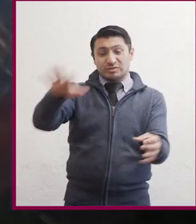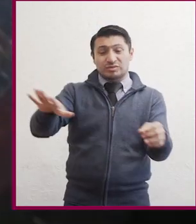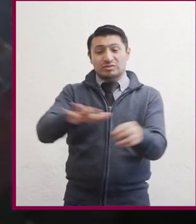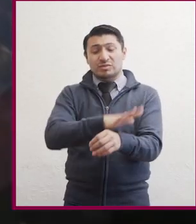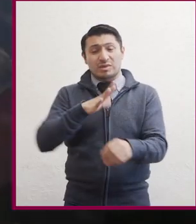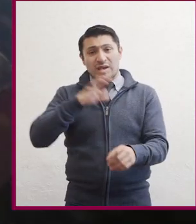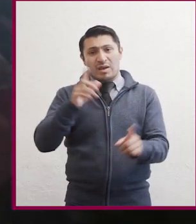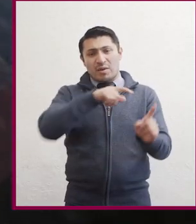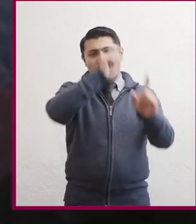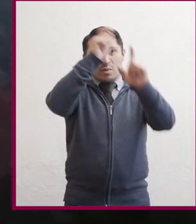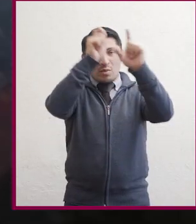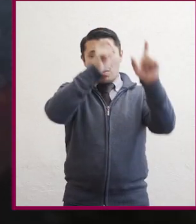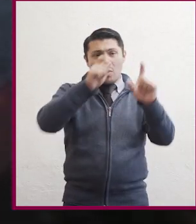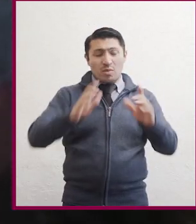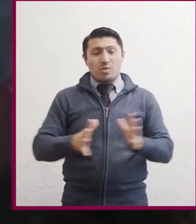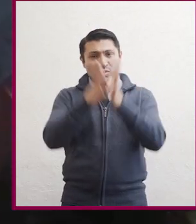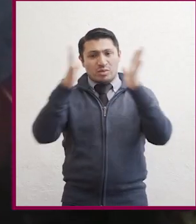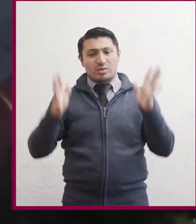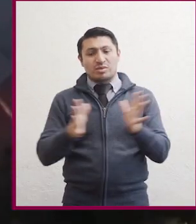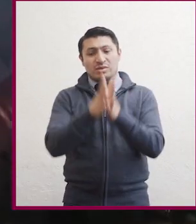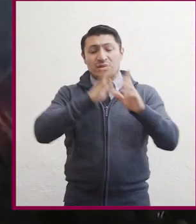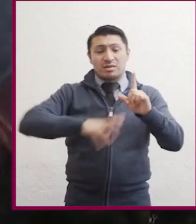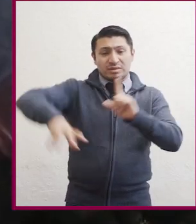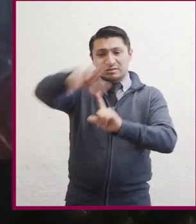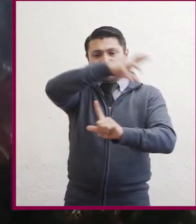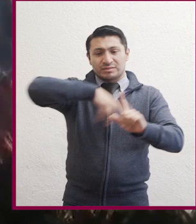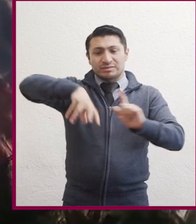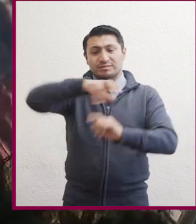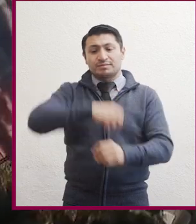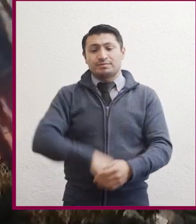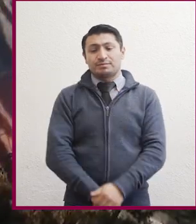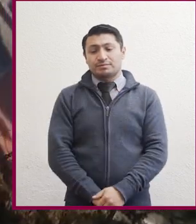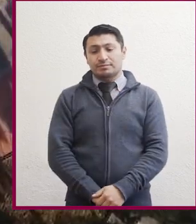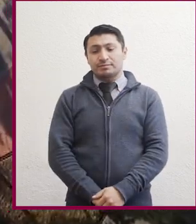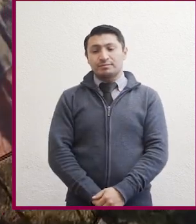las figuras que adornan la fuente principal.